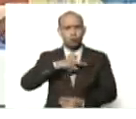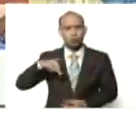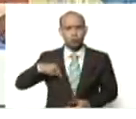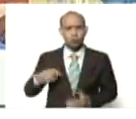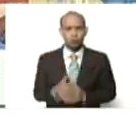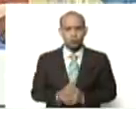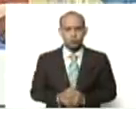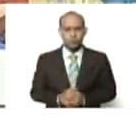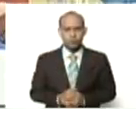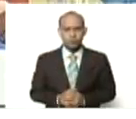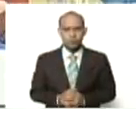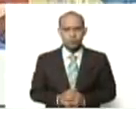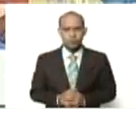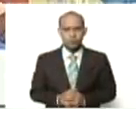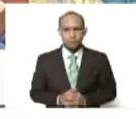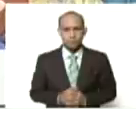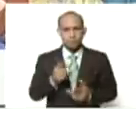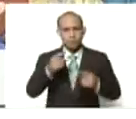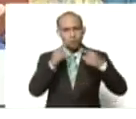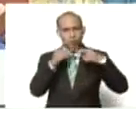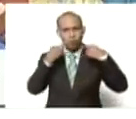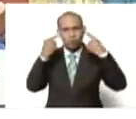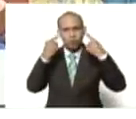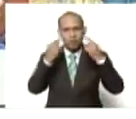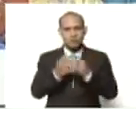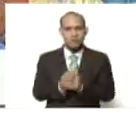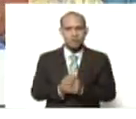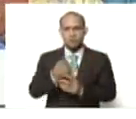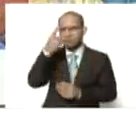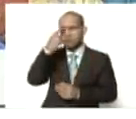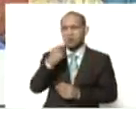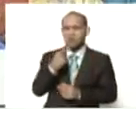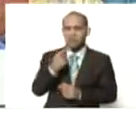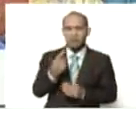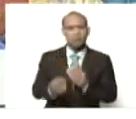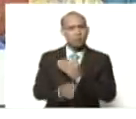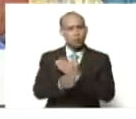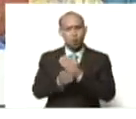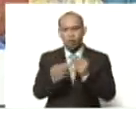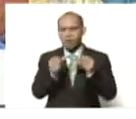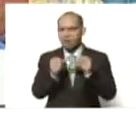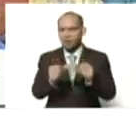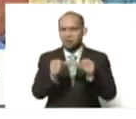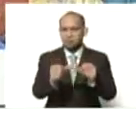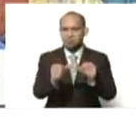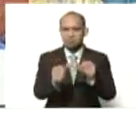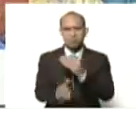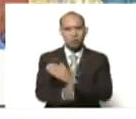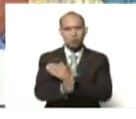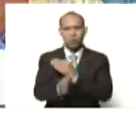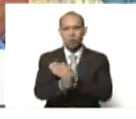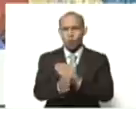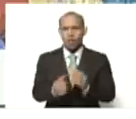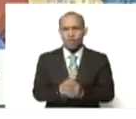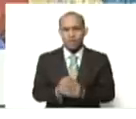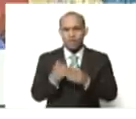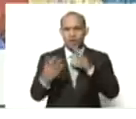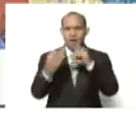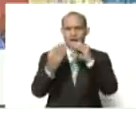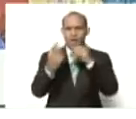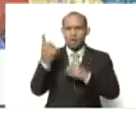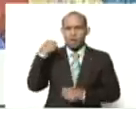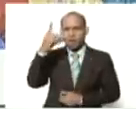nosotros. Su sonrisa, su imagen, sigue con una vigencia total. Y yo estaba hablando con